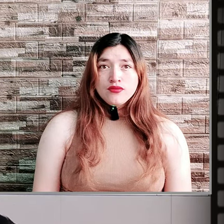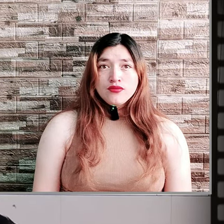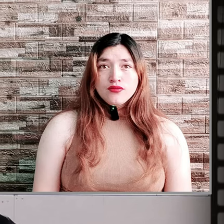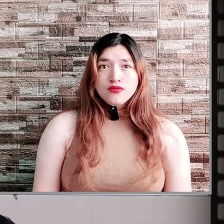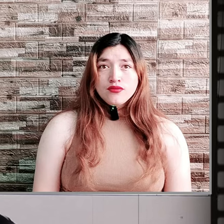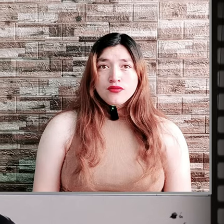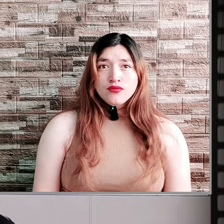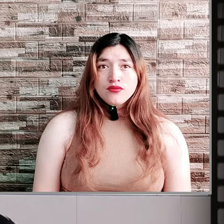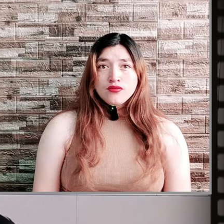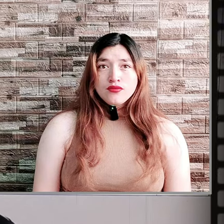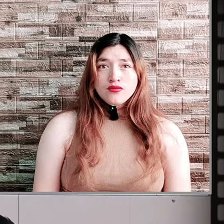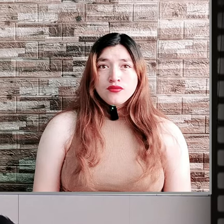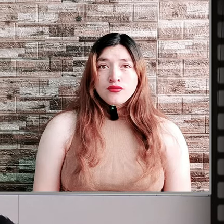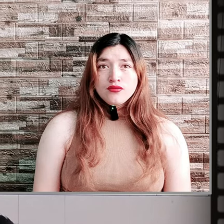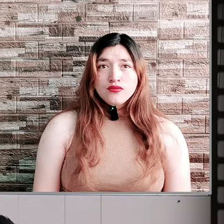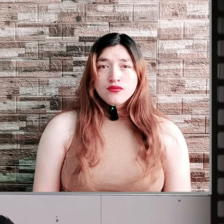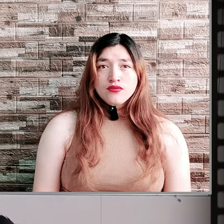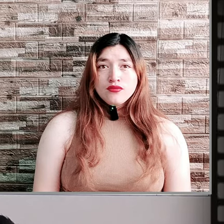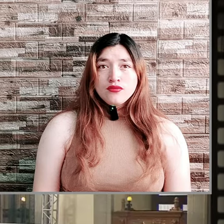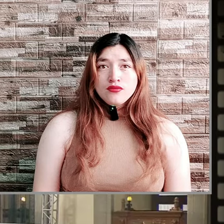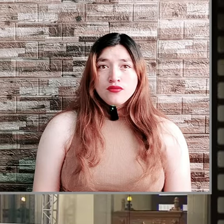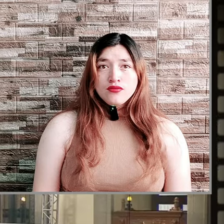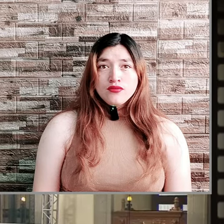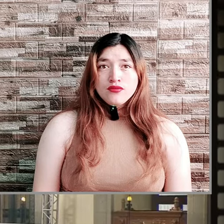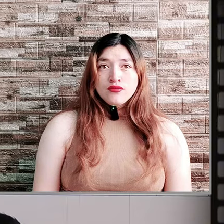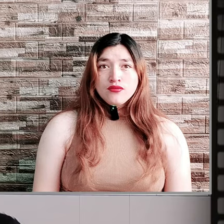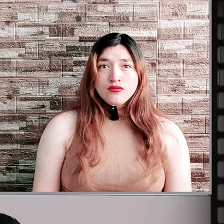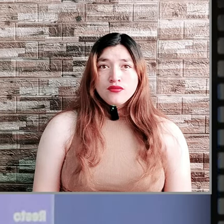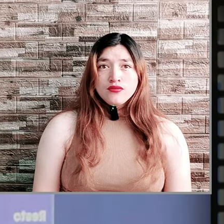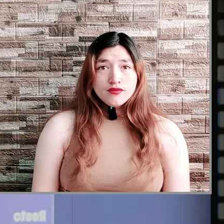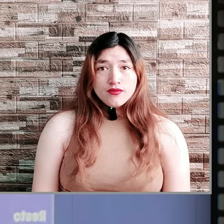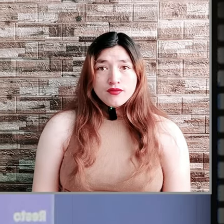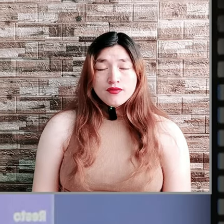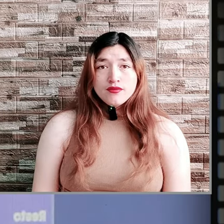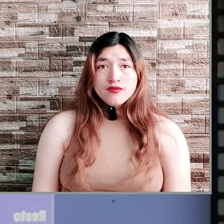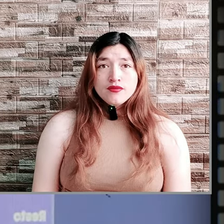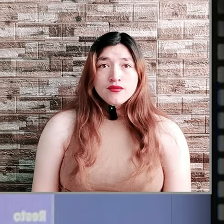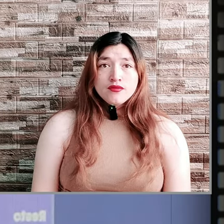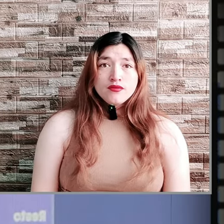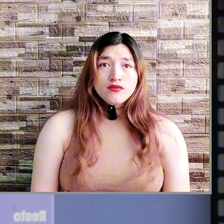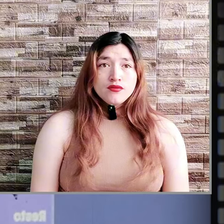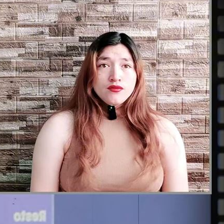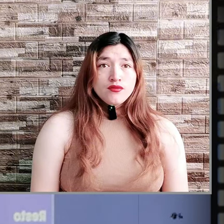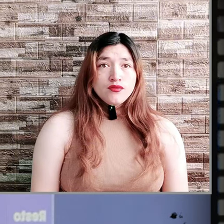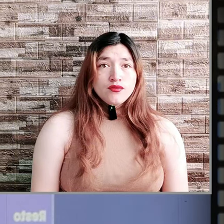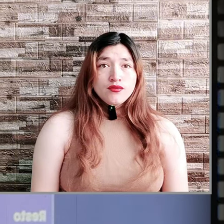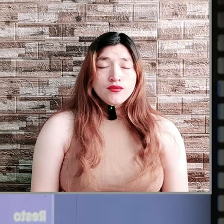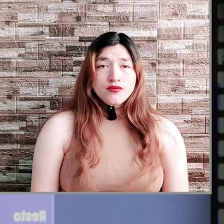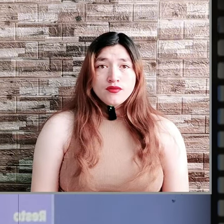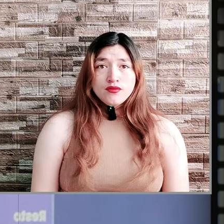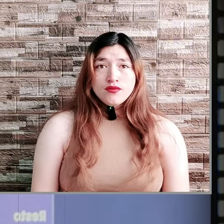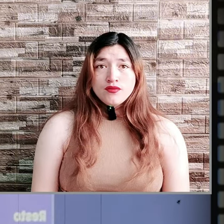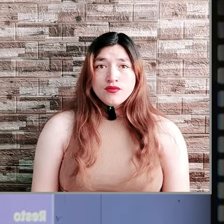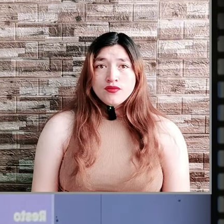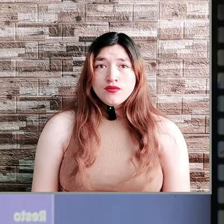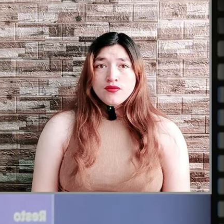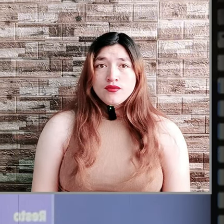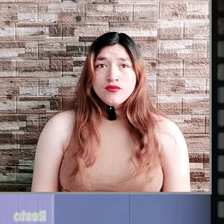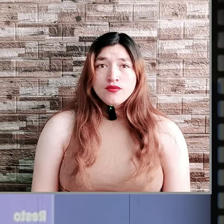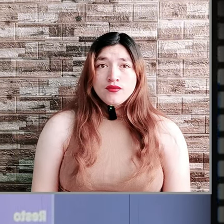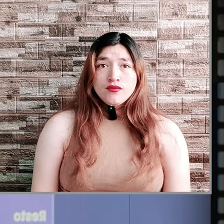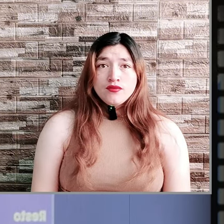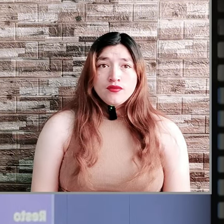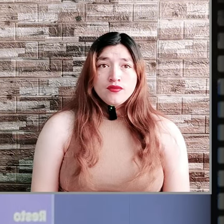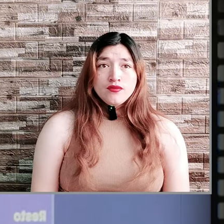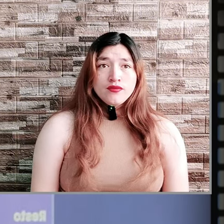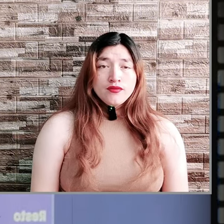otra que viene cuadritos, a ver si viene por ahí. También la estimación del crecimiento económico, porque nosotros tenemos un